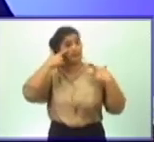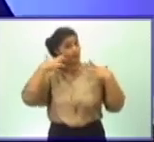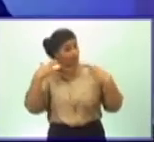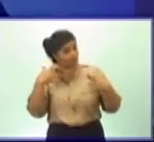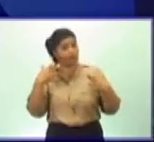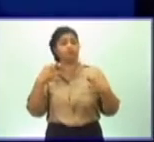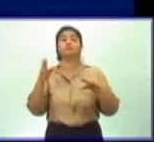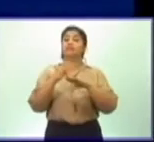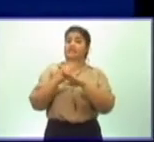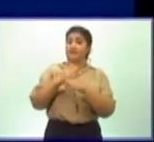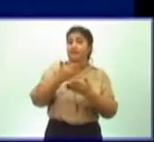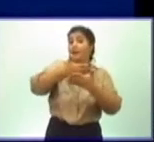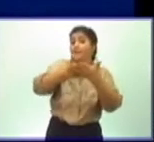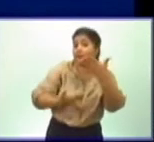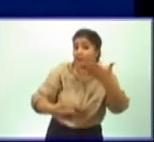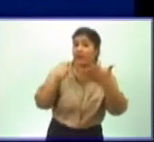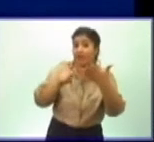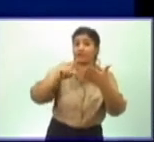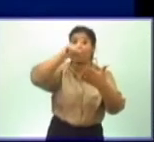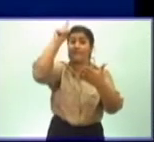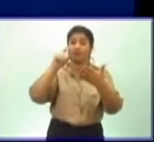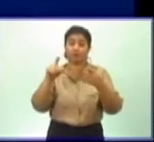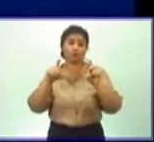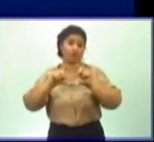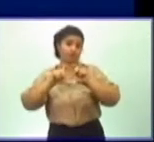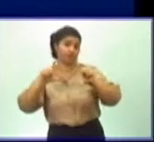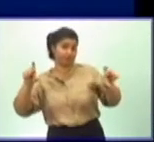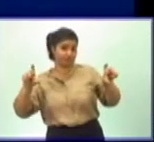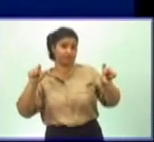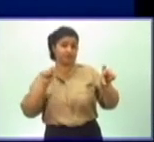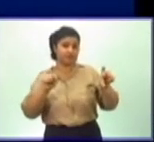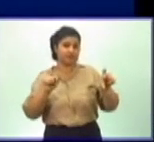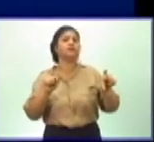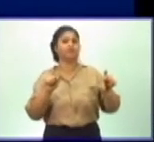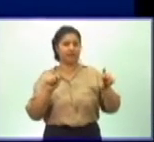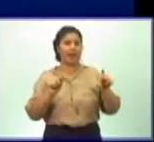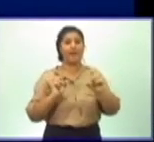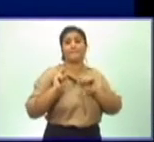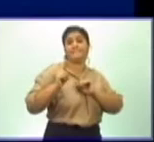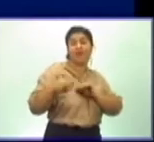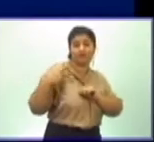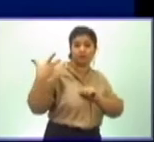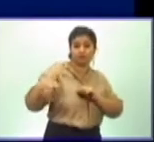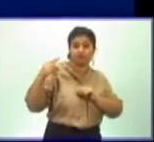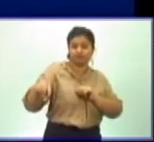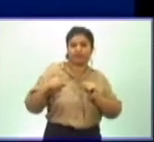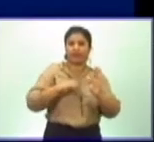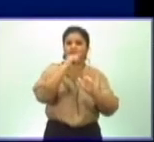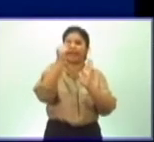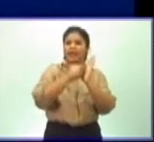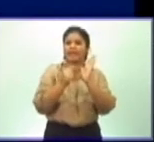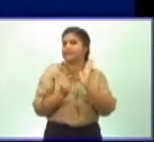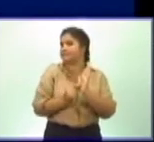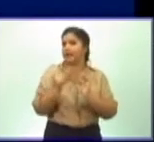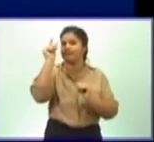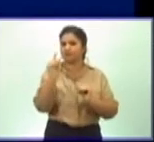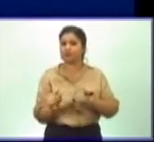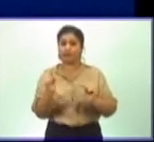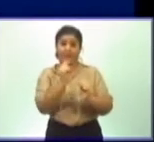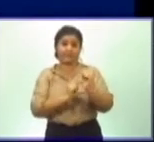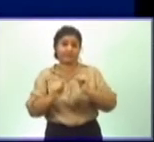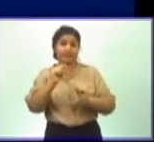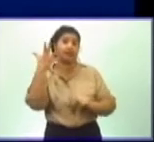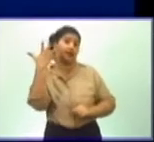en la pregunta de redacción, nos han mandado a caracterizar al personaje principal de esta obra, que